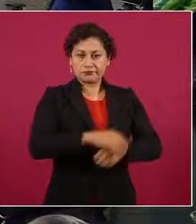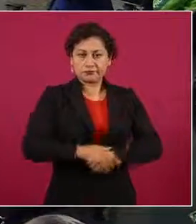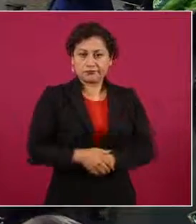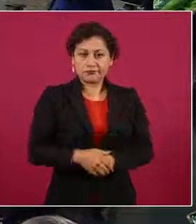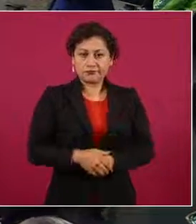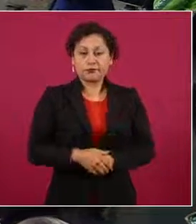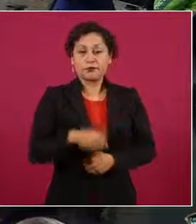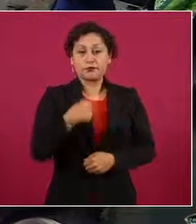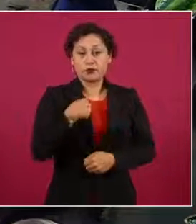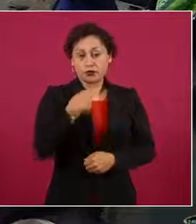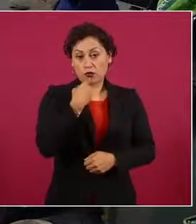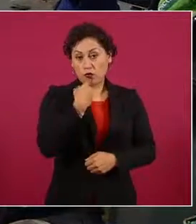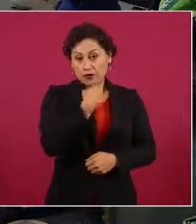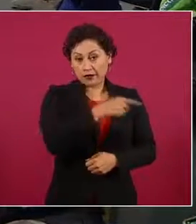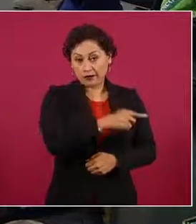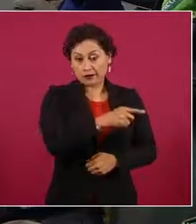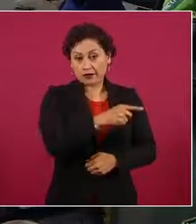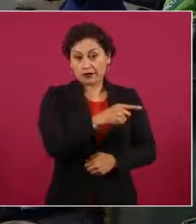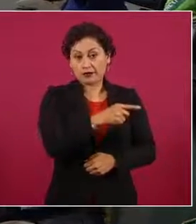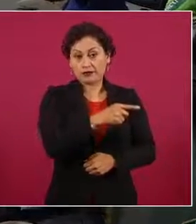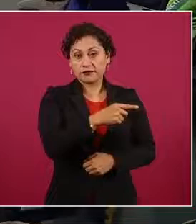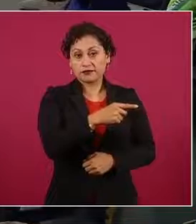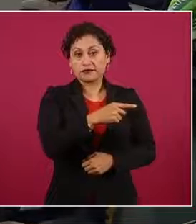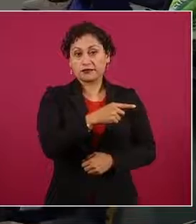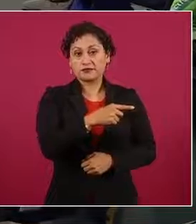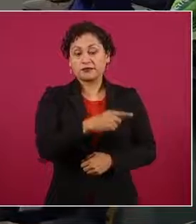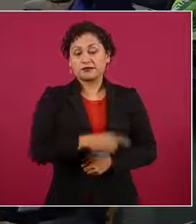Le dije que